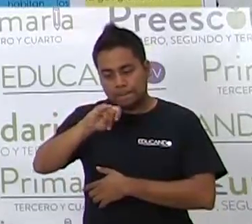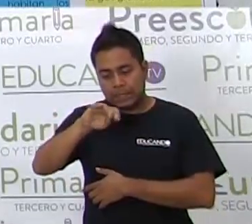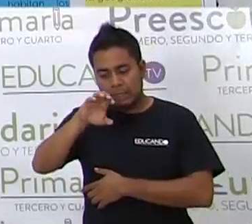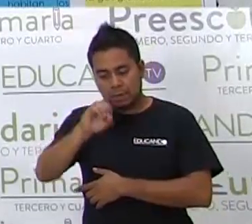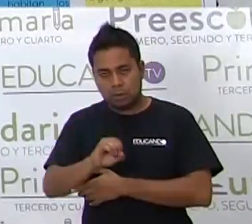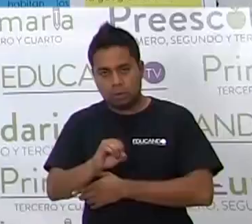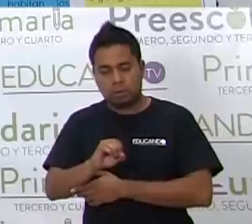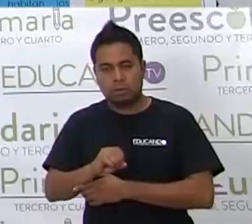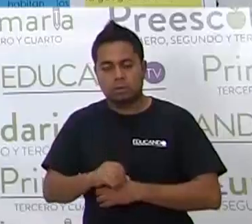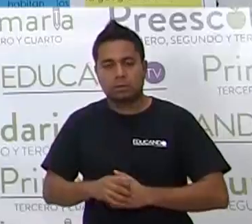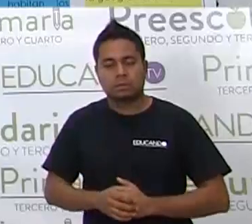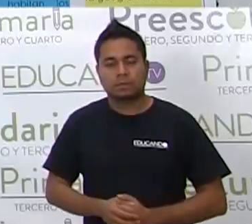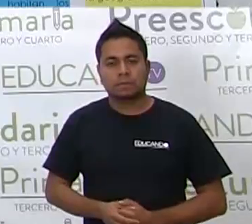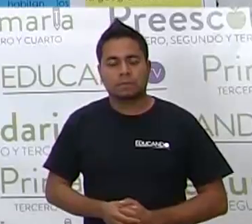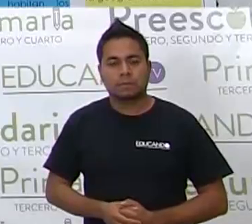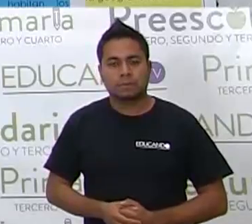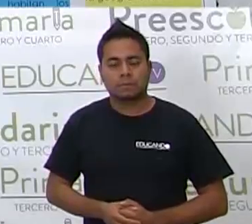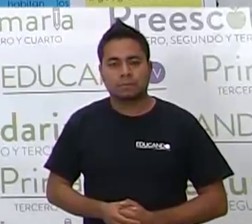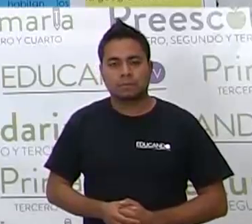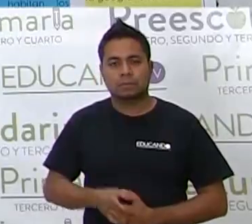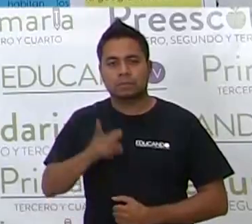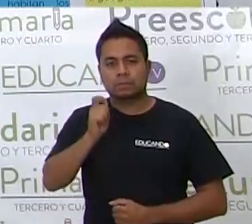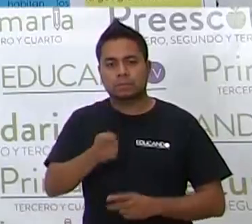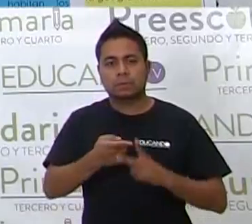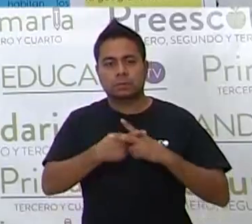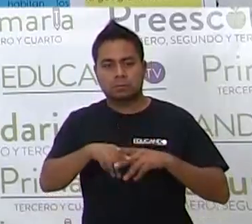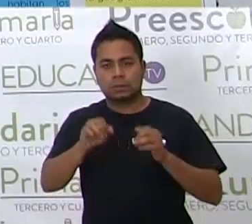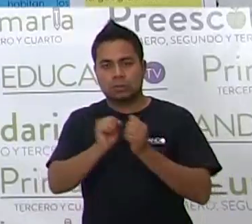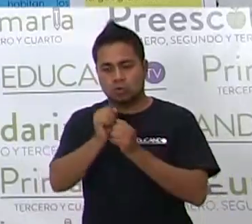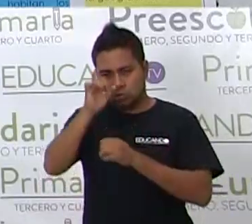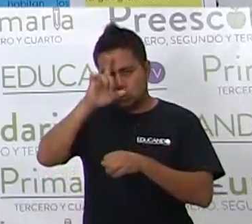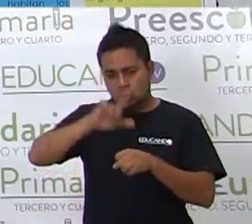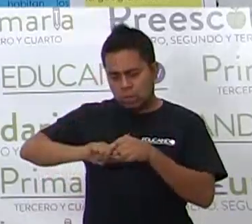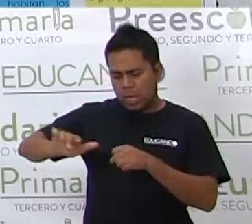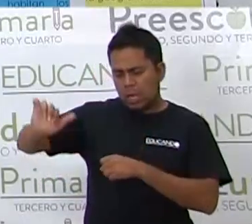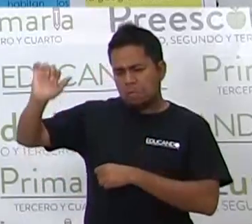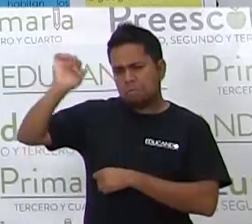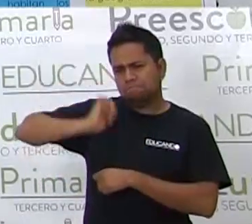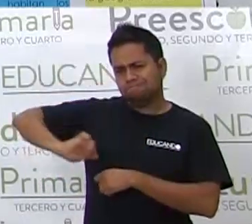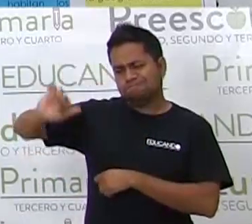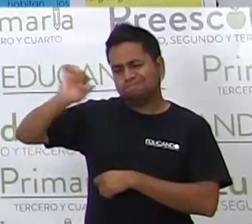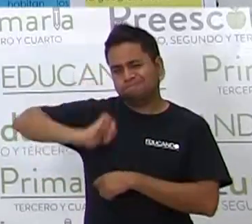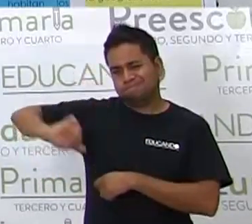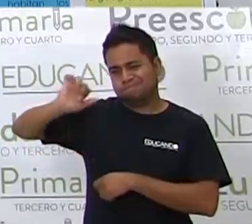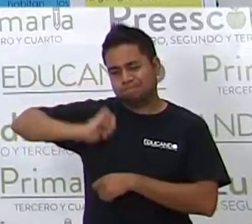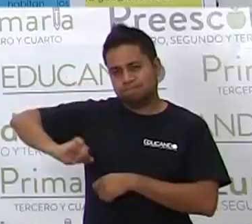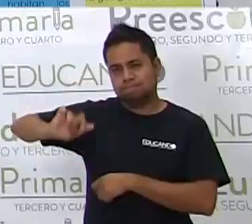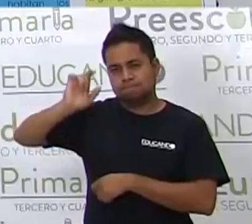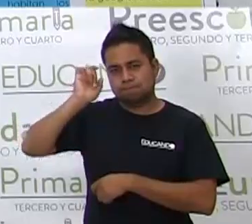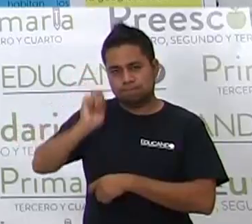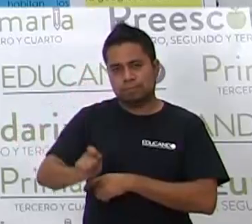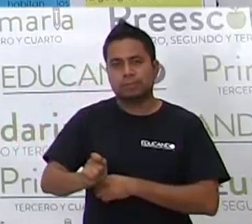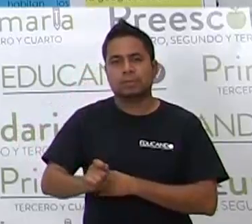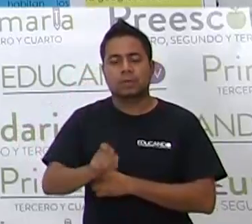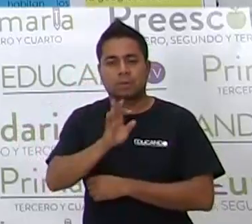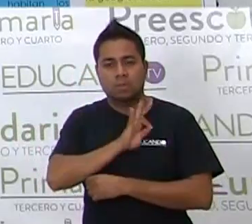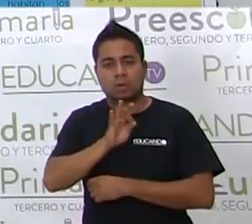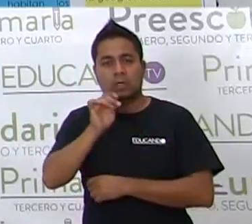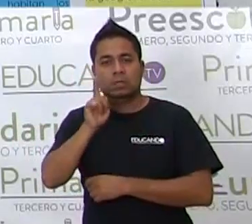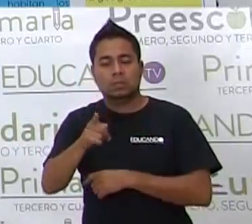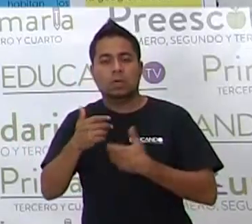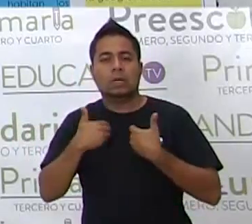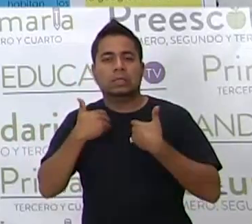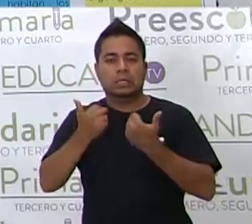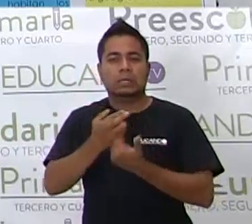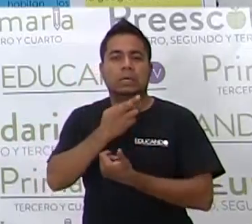generalmente provienen de culturas antiguas, lo cual nos va a permitir entender